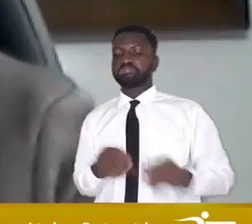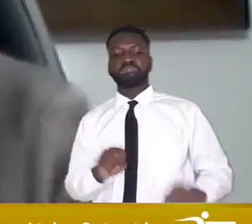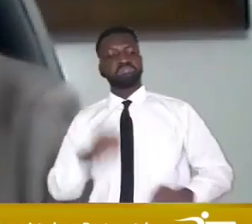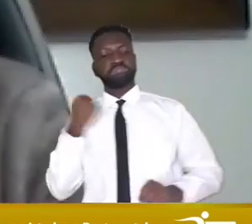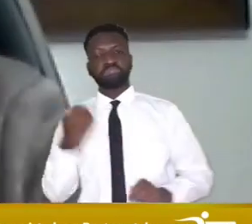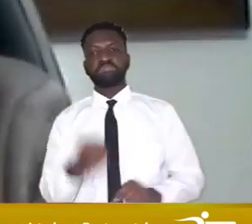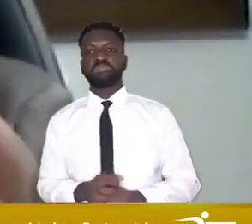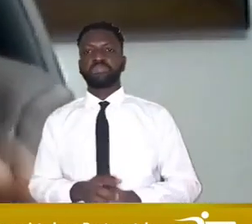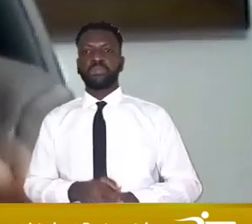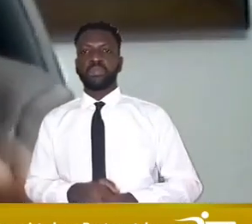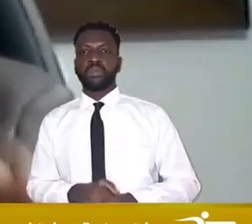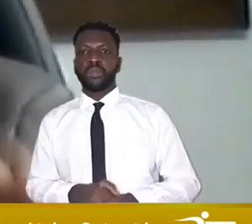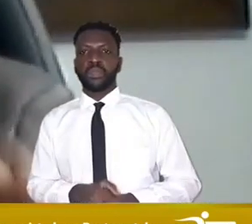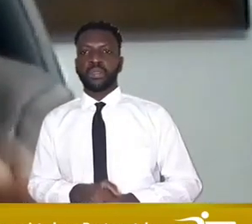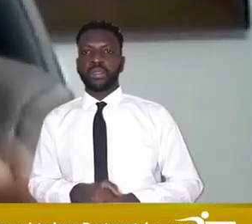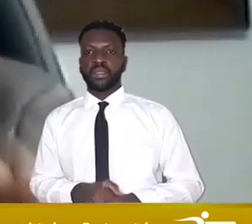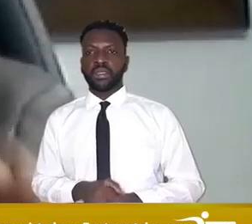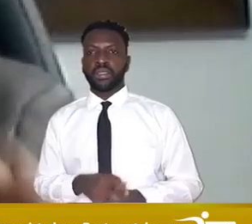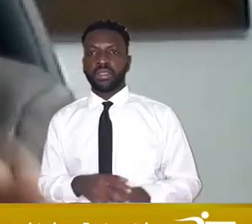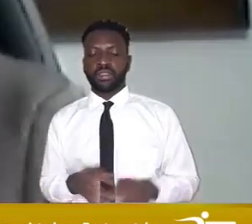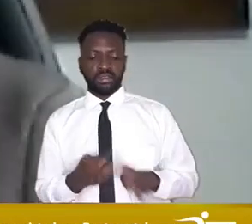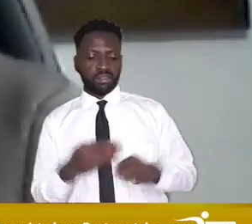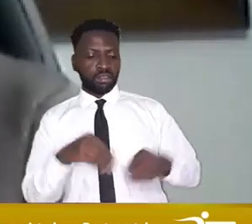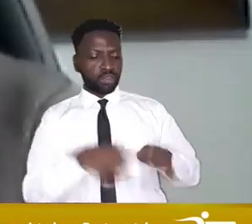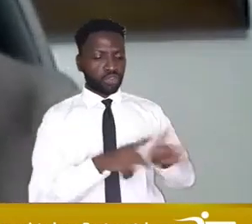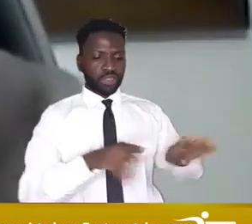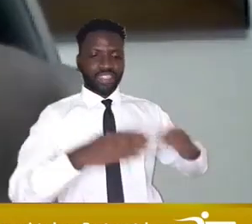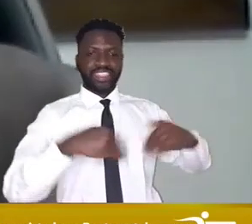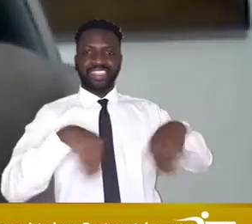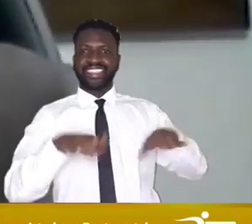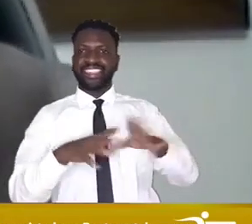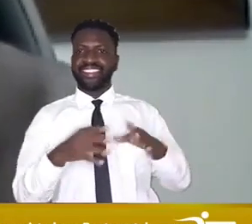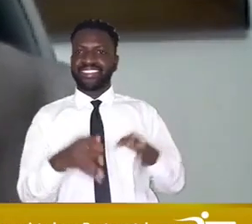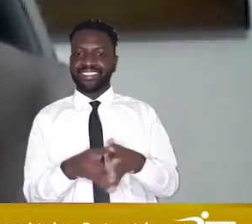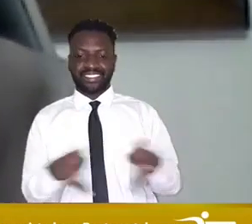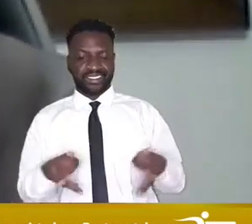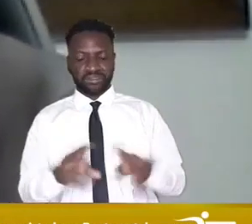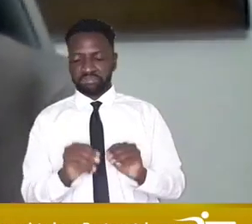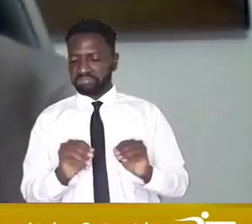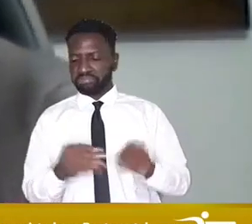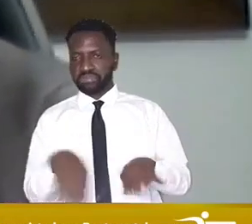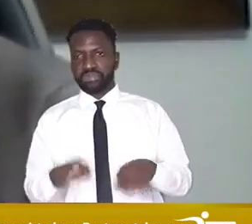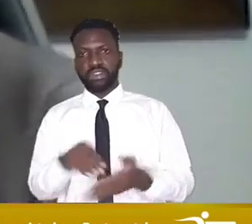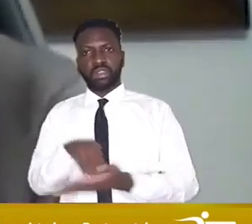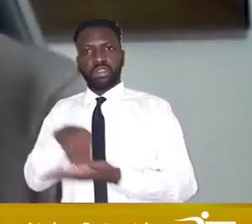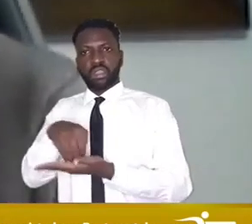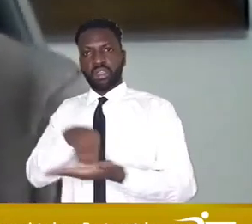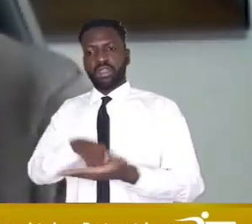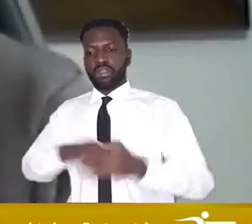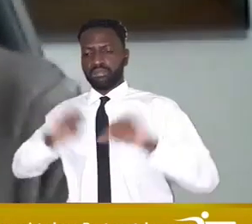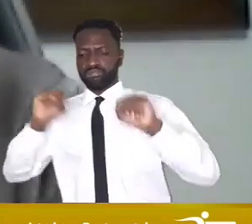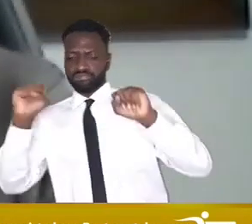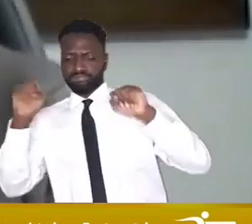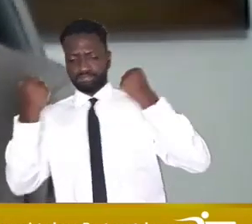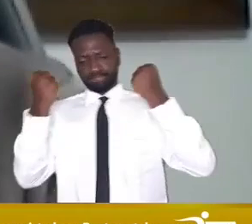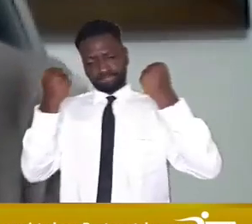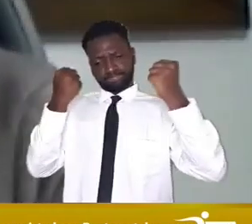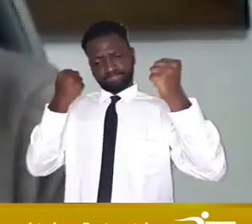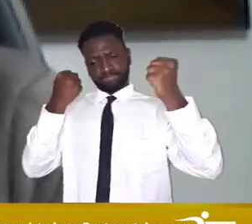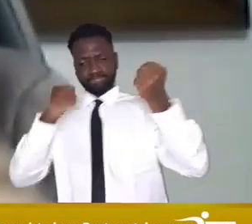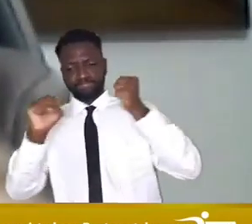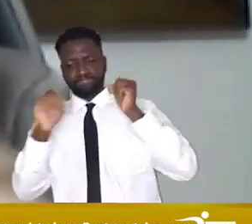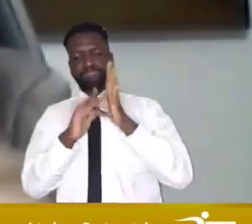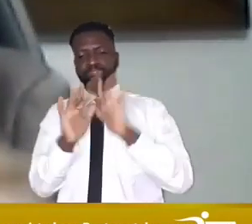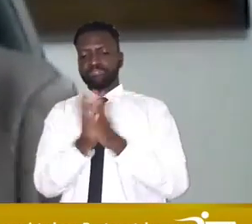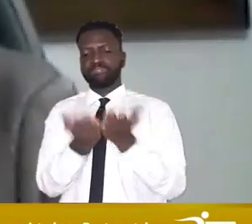Así que nadie se va a caer por eso. No se va a caer por las tormentas, porque la Biblia dice claramente que el